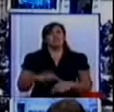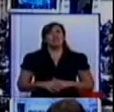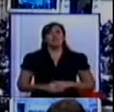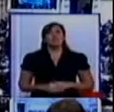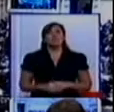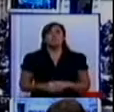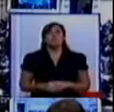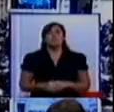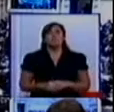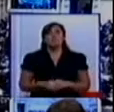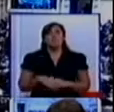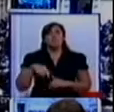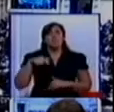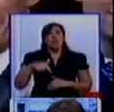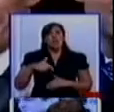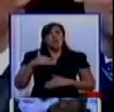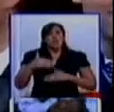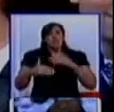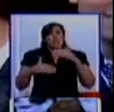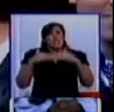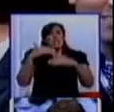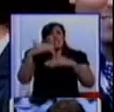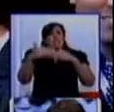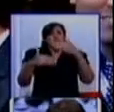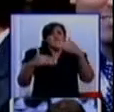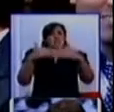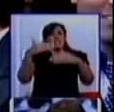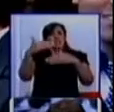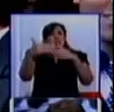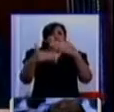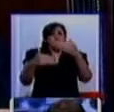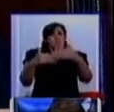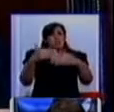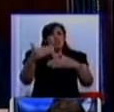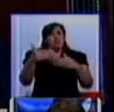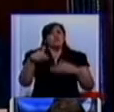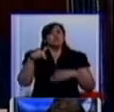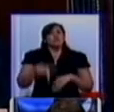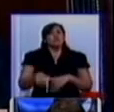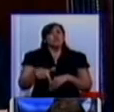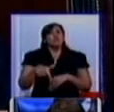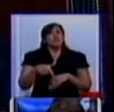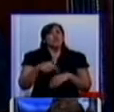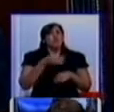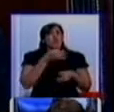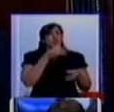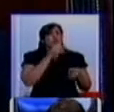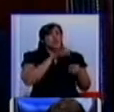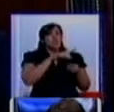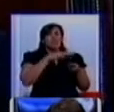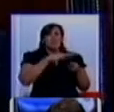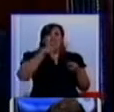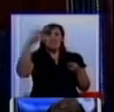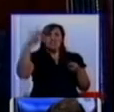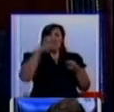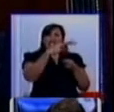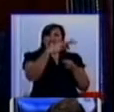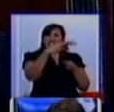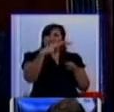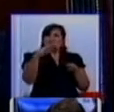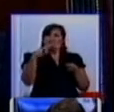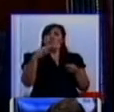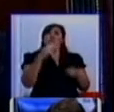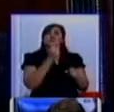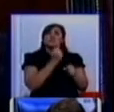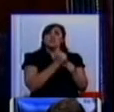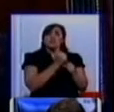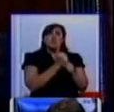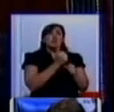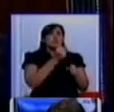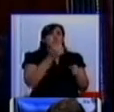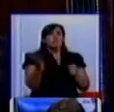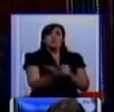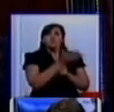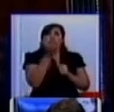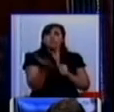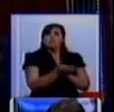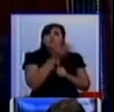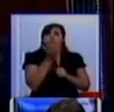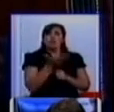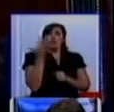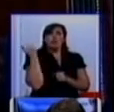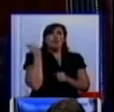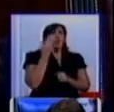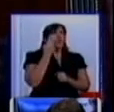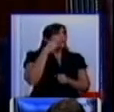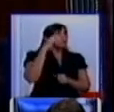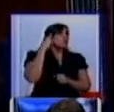Con un crecimiento en la producción de trigo que hemos doblado la producción, tanto del año 2009